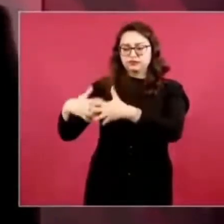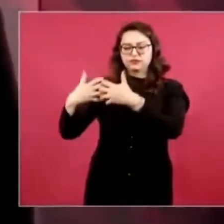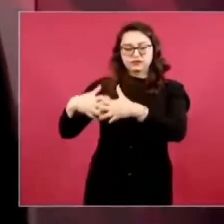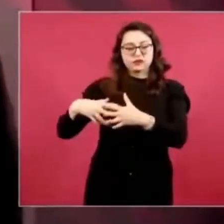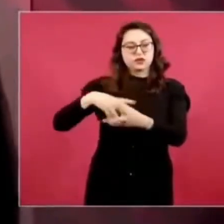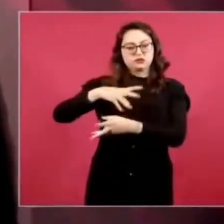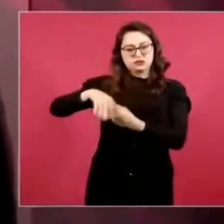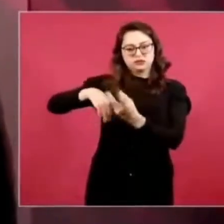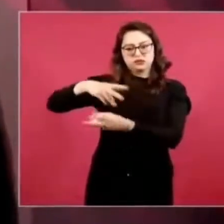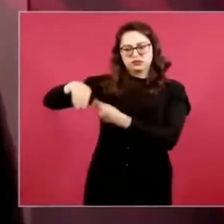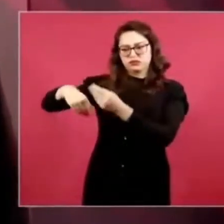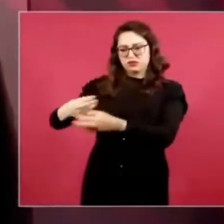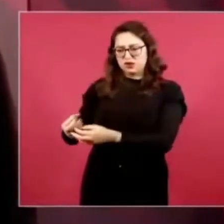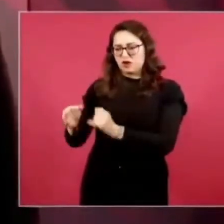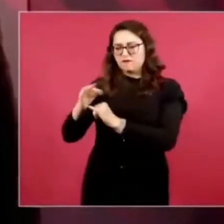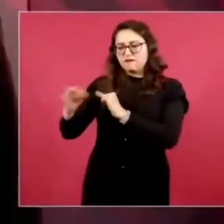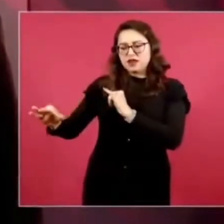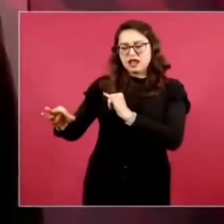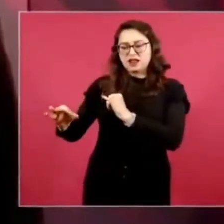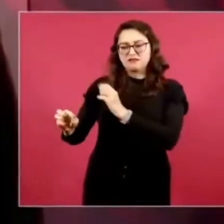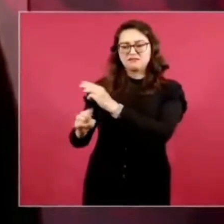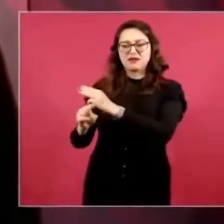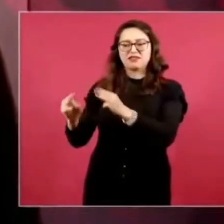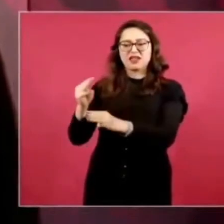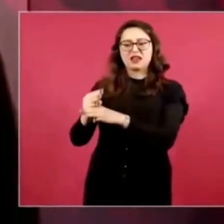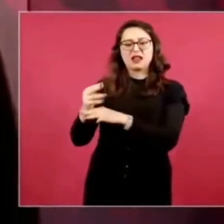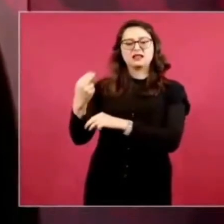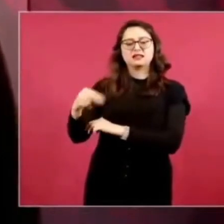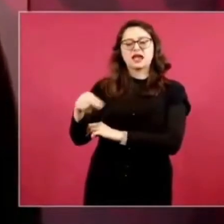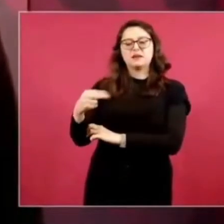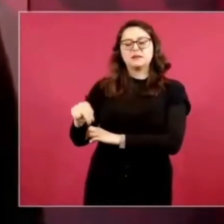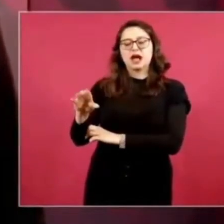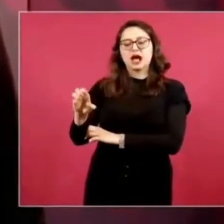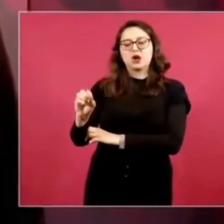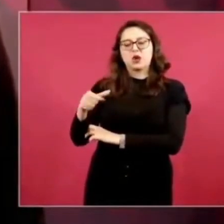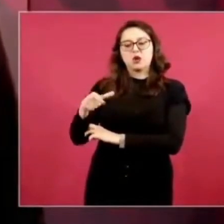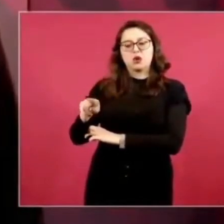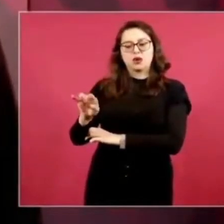después de producir las gasolinas.